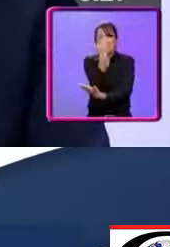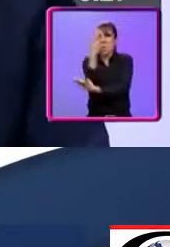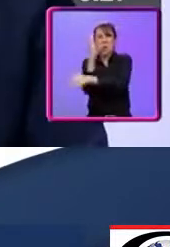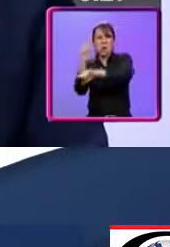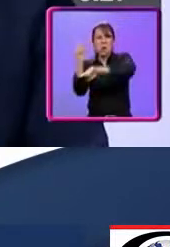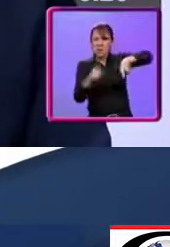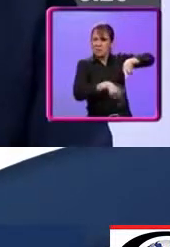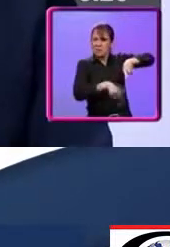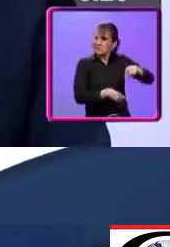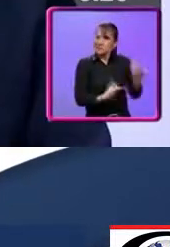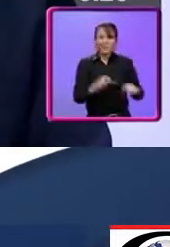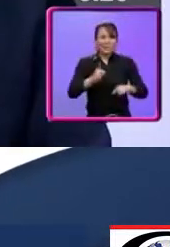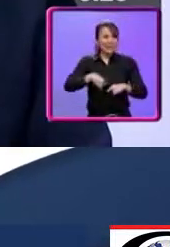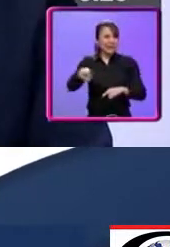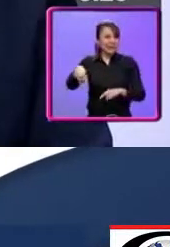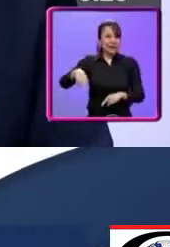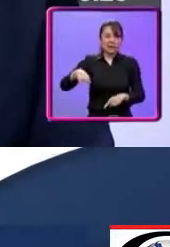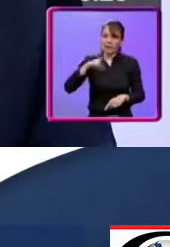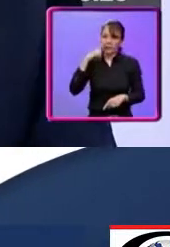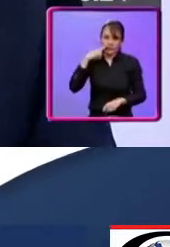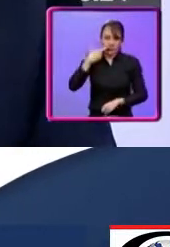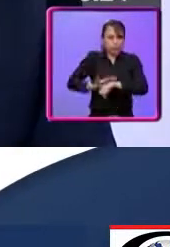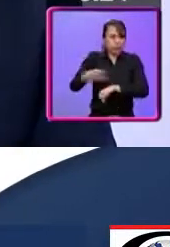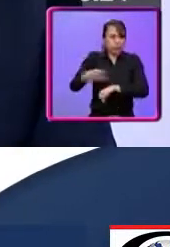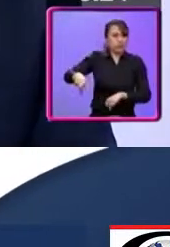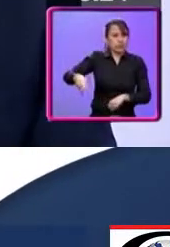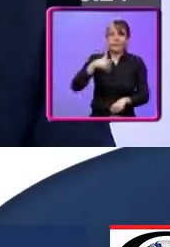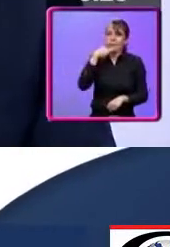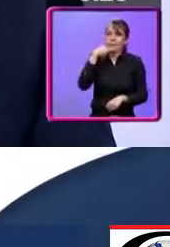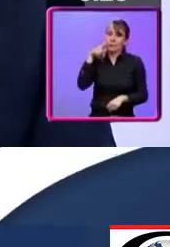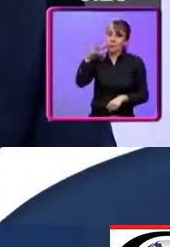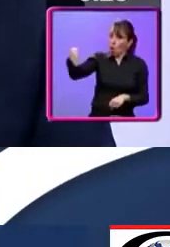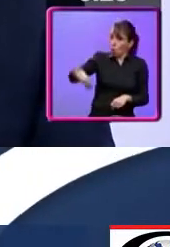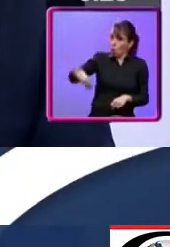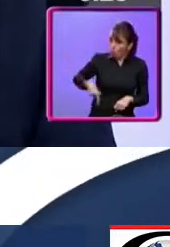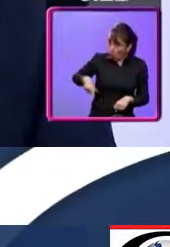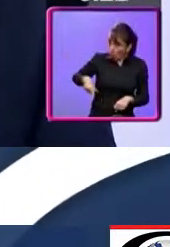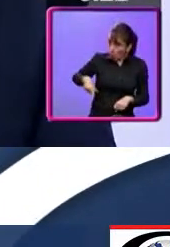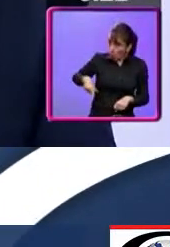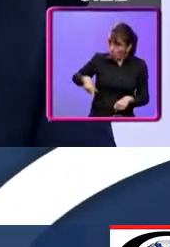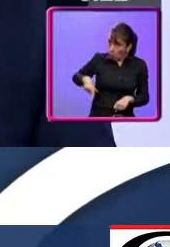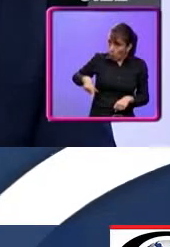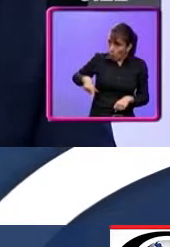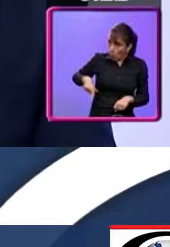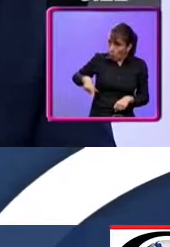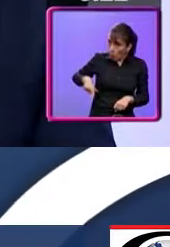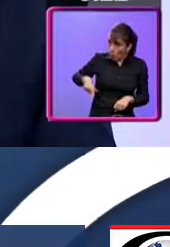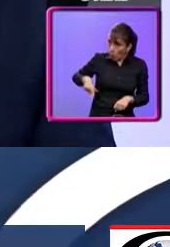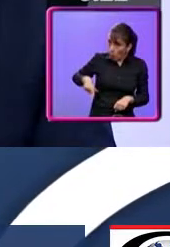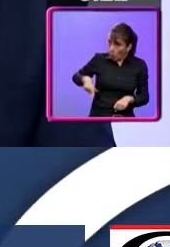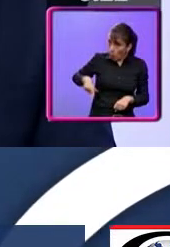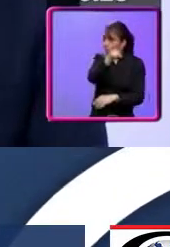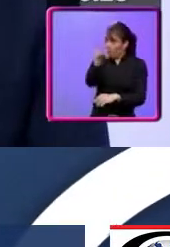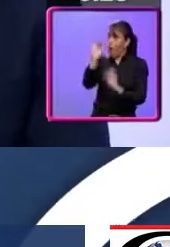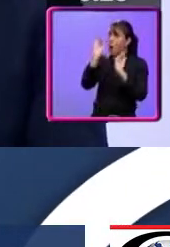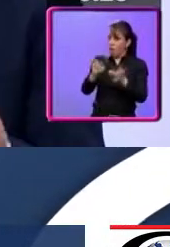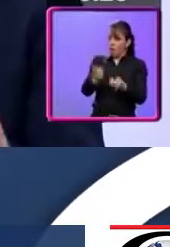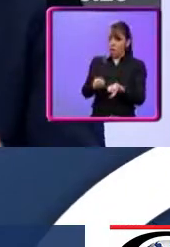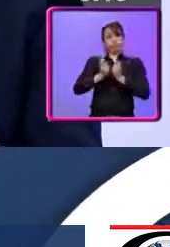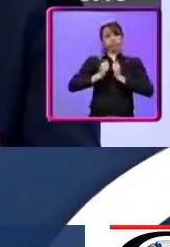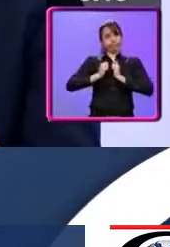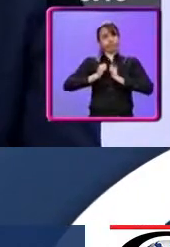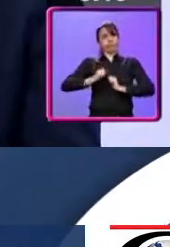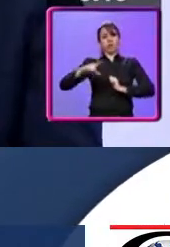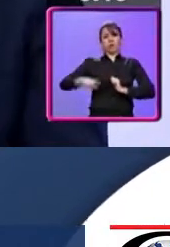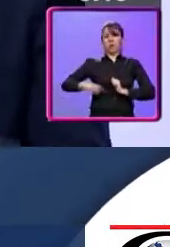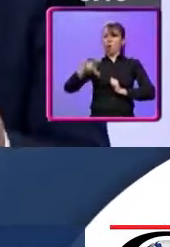mismo PRD y Morena ven esa elección del Estado de México como un trampolín para el 2018. ¿No pasa